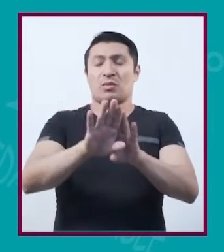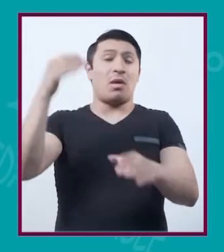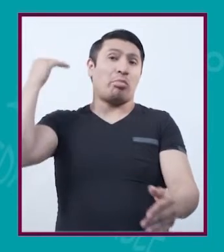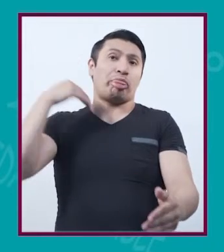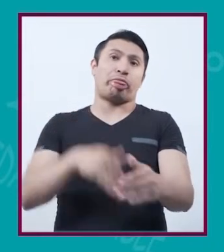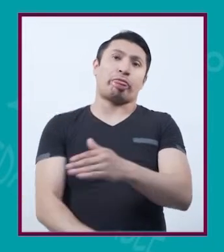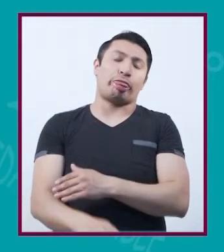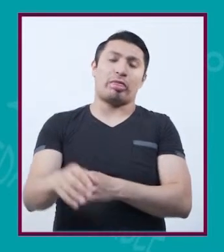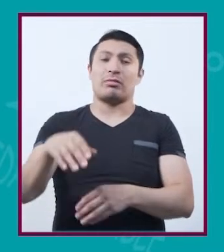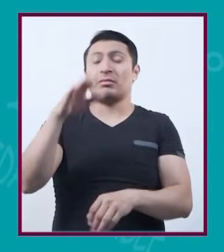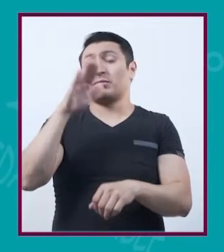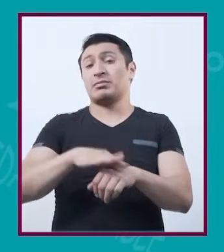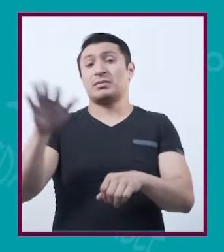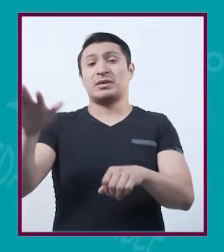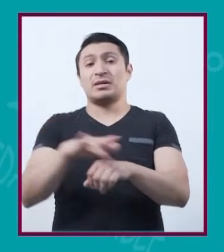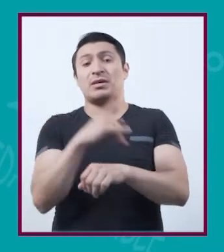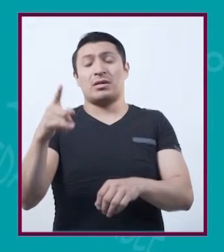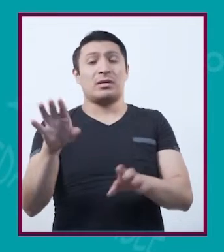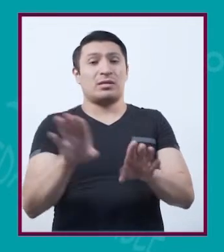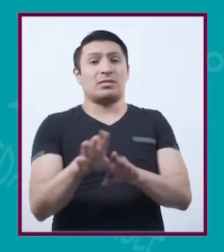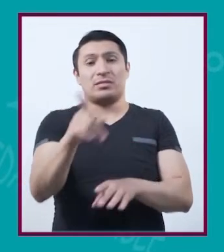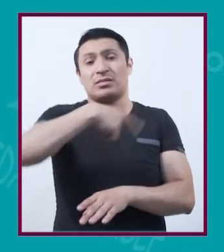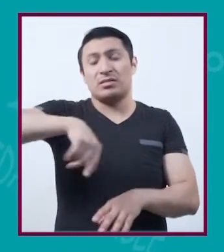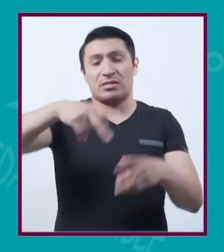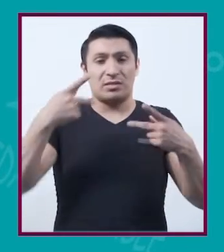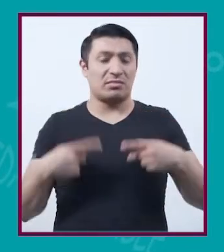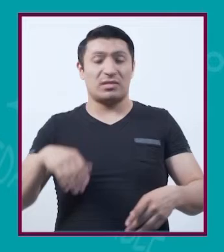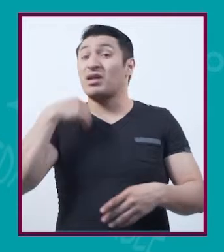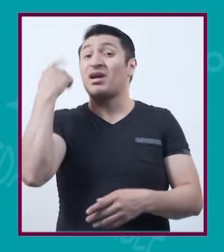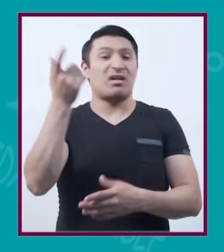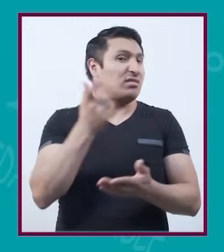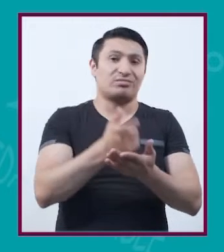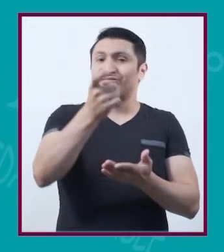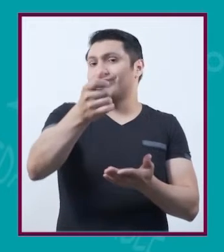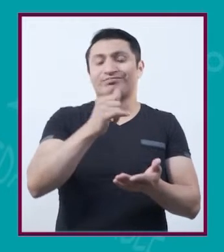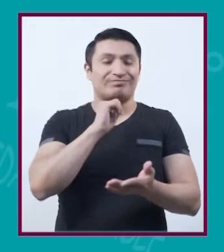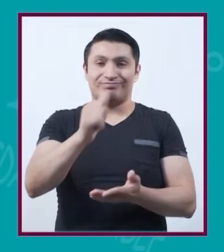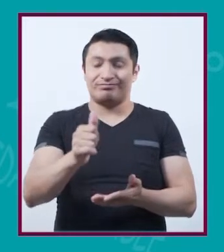sobre todo por la renuencia de los contribuyentes a pagar.